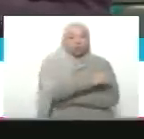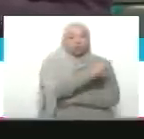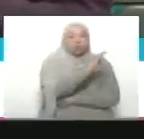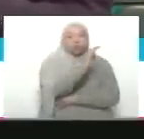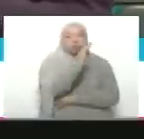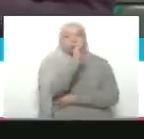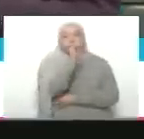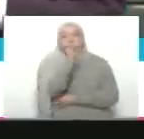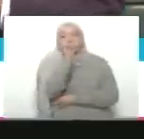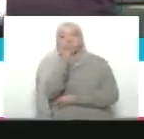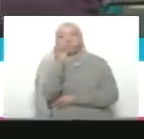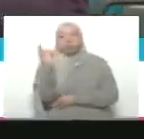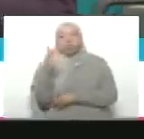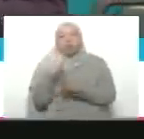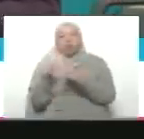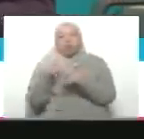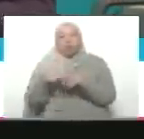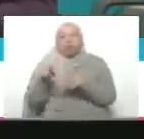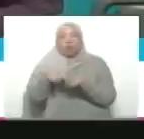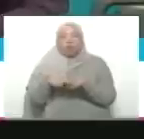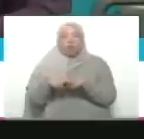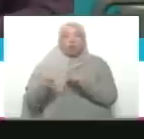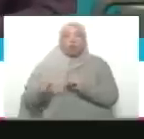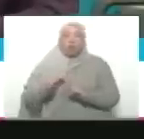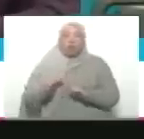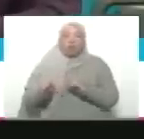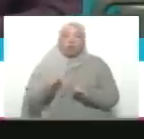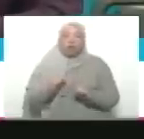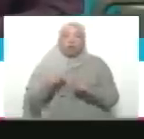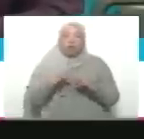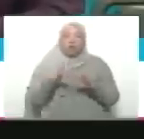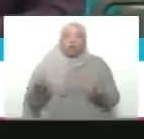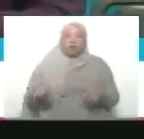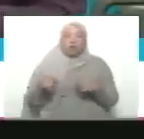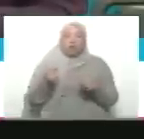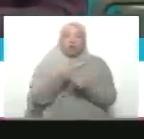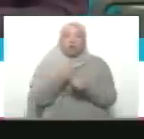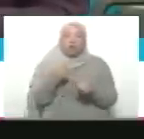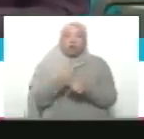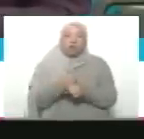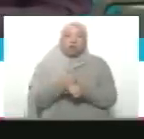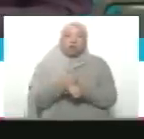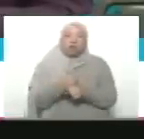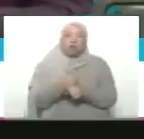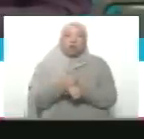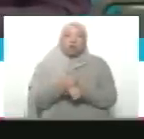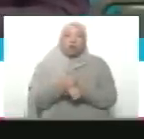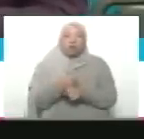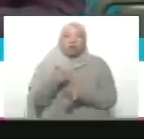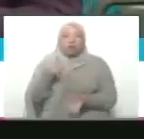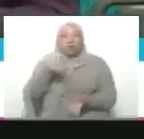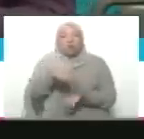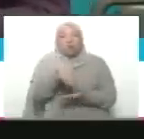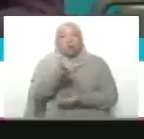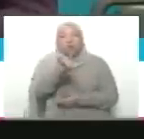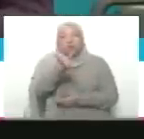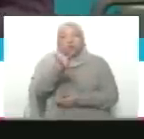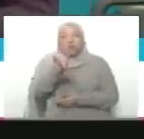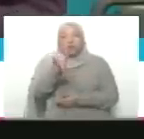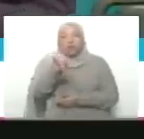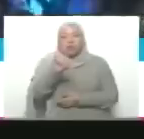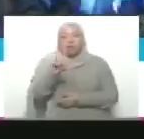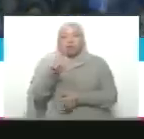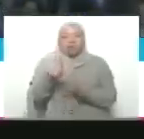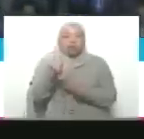venezolano estuvo el semillero corazón salcero la orquesta de corazón salcero eucaris estuvo marianela estuvo Joni pernía estuvo Mariana la